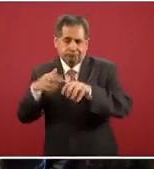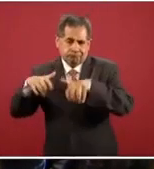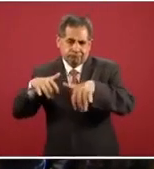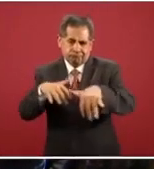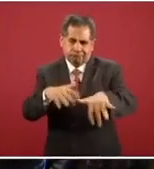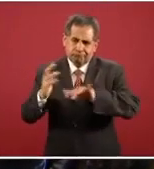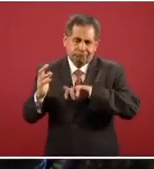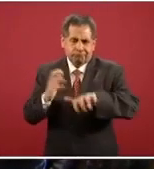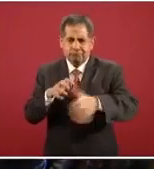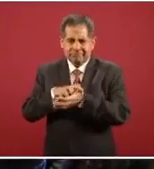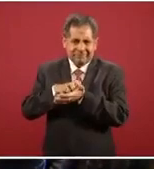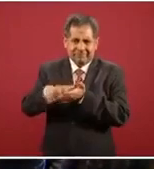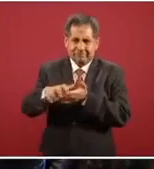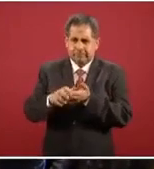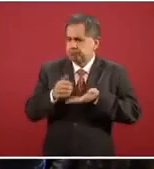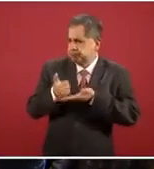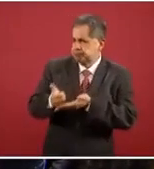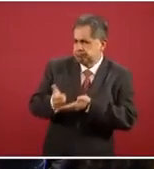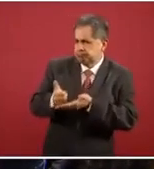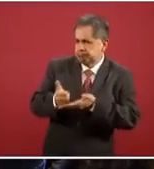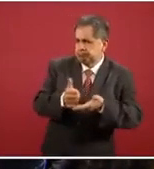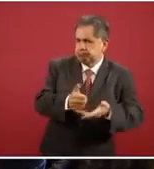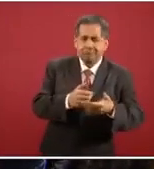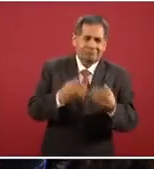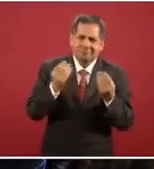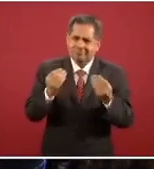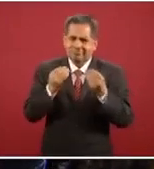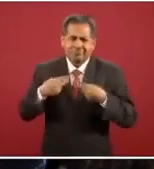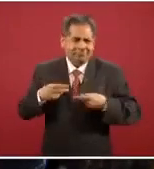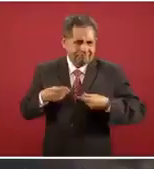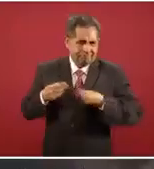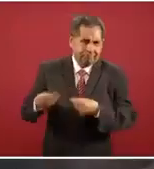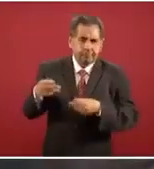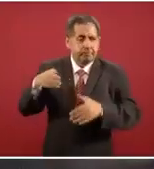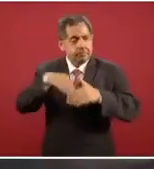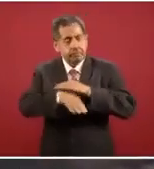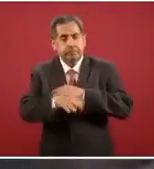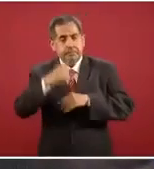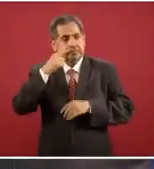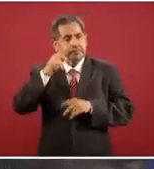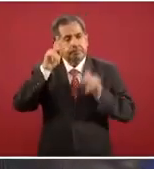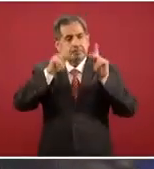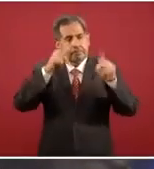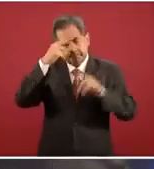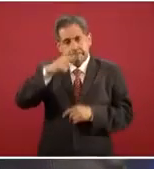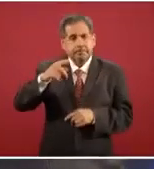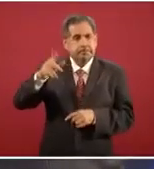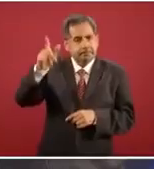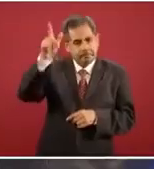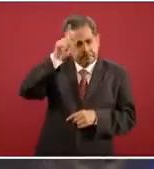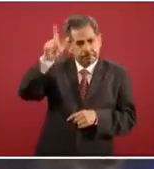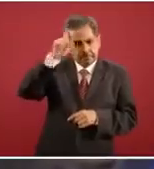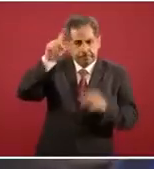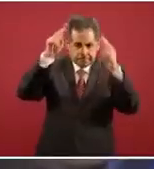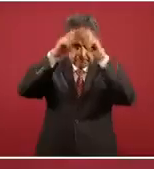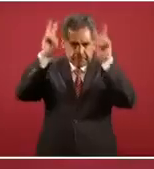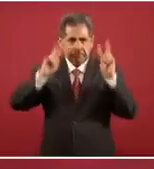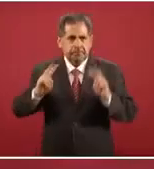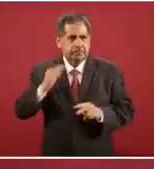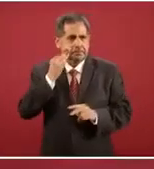en estas fechas a visitar a la virgen de guadalupe con corte les decía a las 7 de la mañana